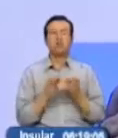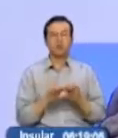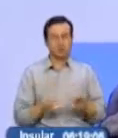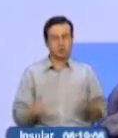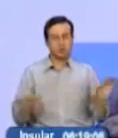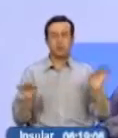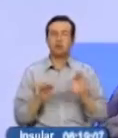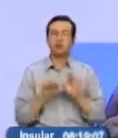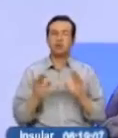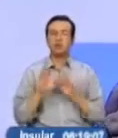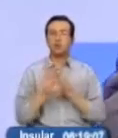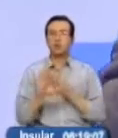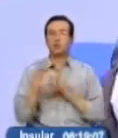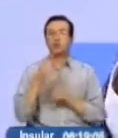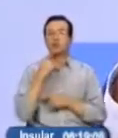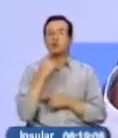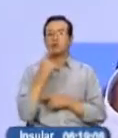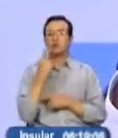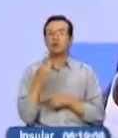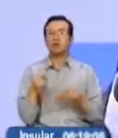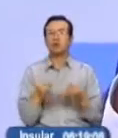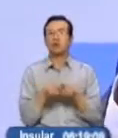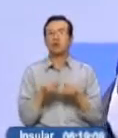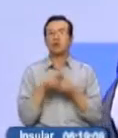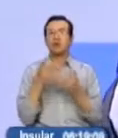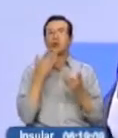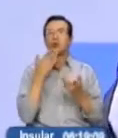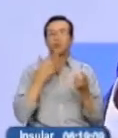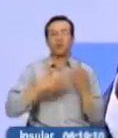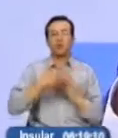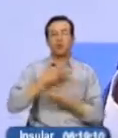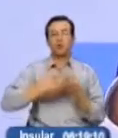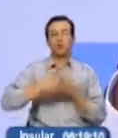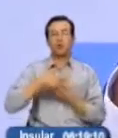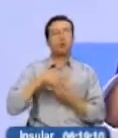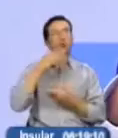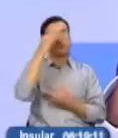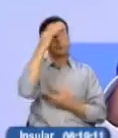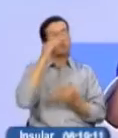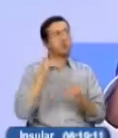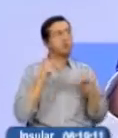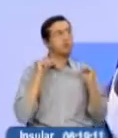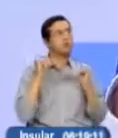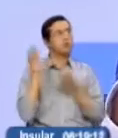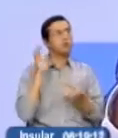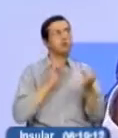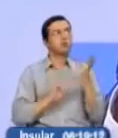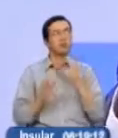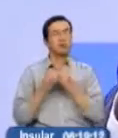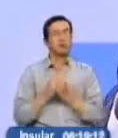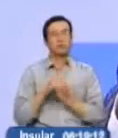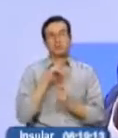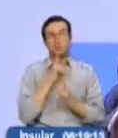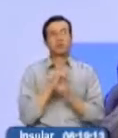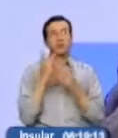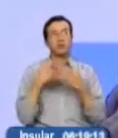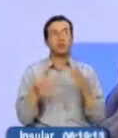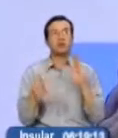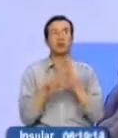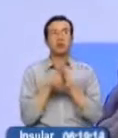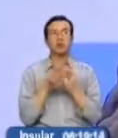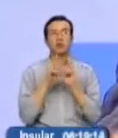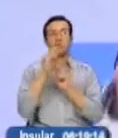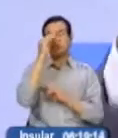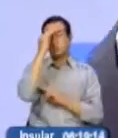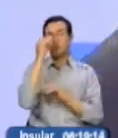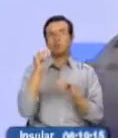necesario construir lo que se denomina el ecosistema de educación superior, ciencia, tecnología e innovación, ¿no? Por eso, cuando propusimos la Ley Orgánica de Educación